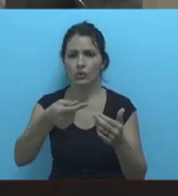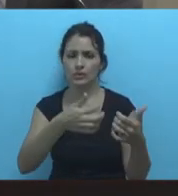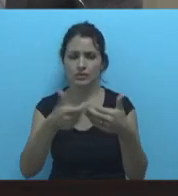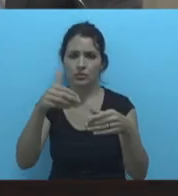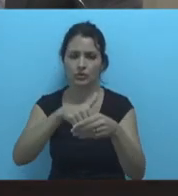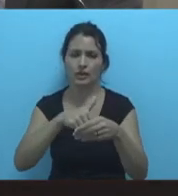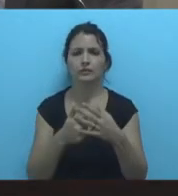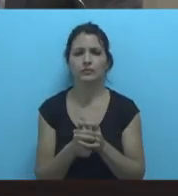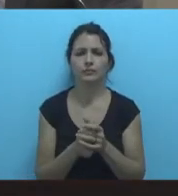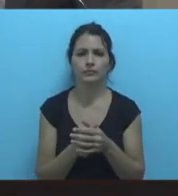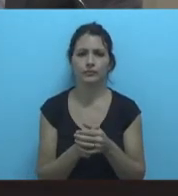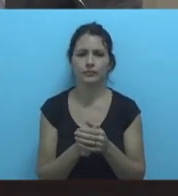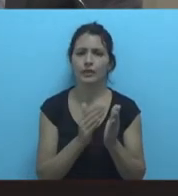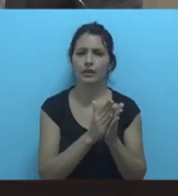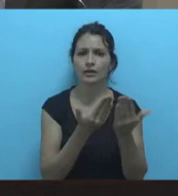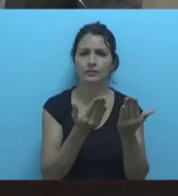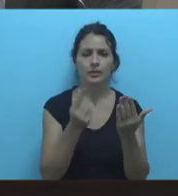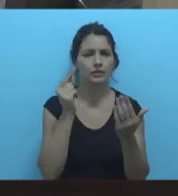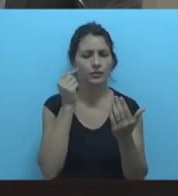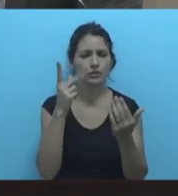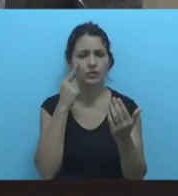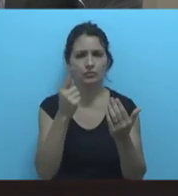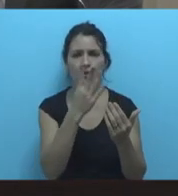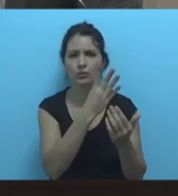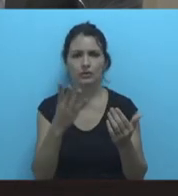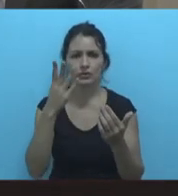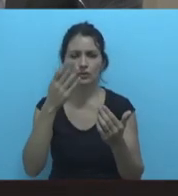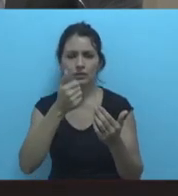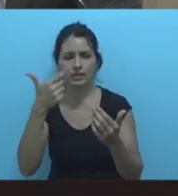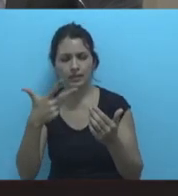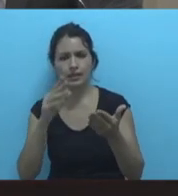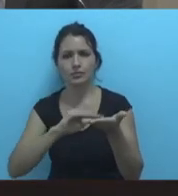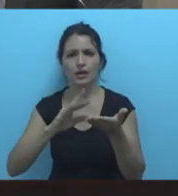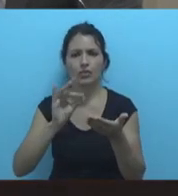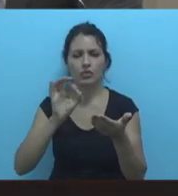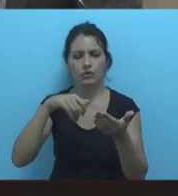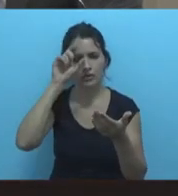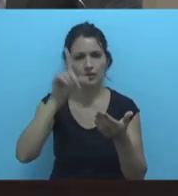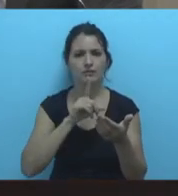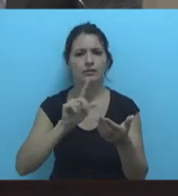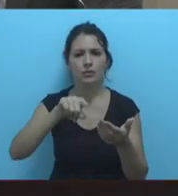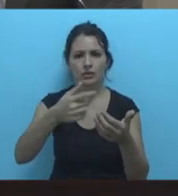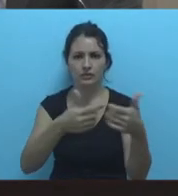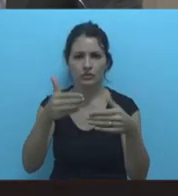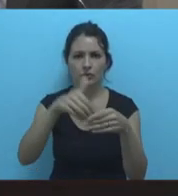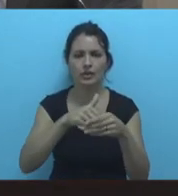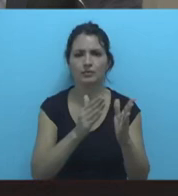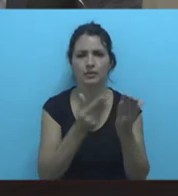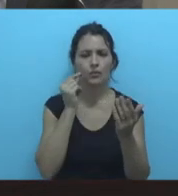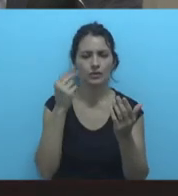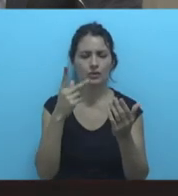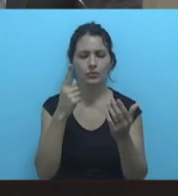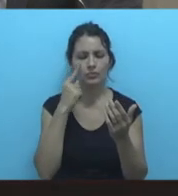sesión. Y expedientes 42.463, diputada Donet, preferencia para una sesión. El expediente